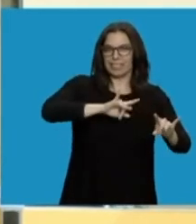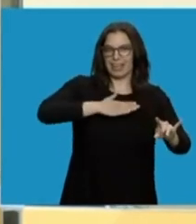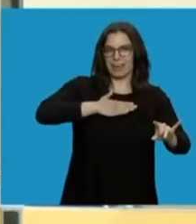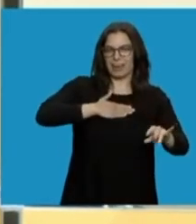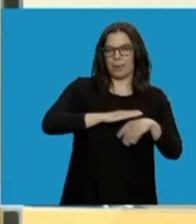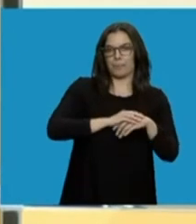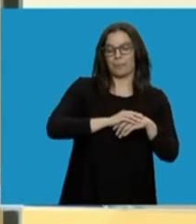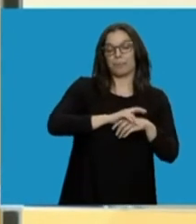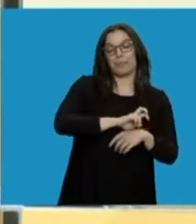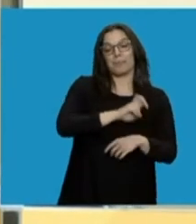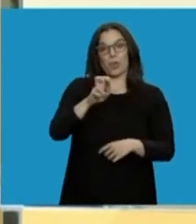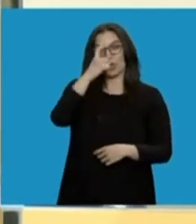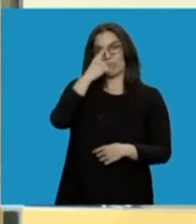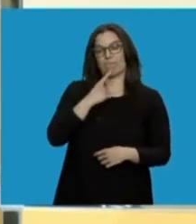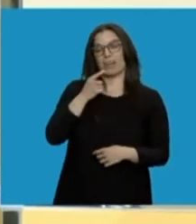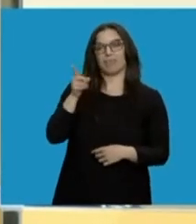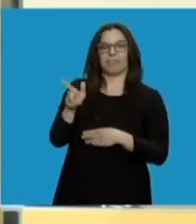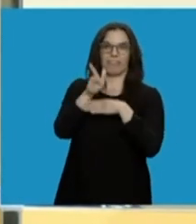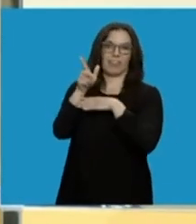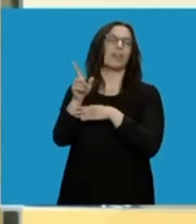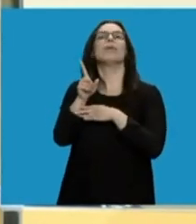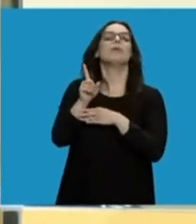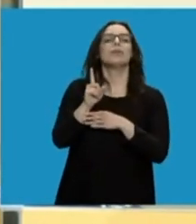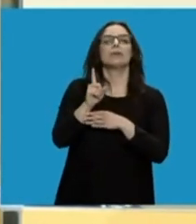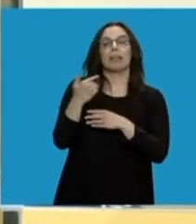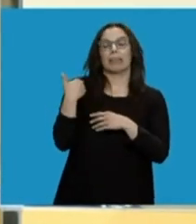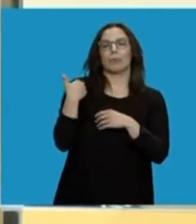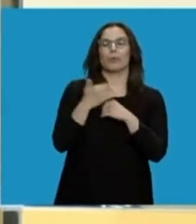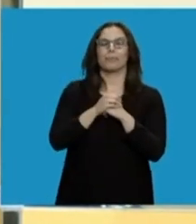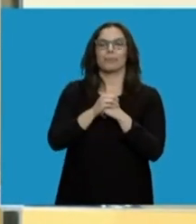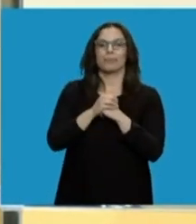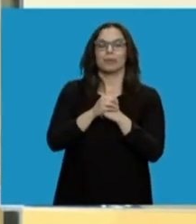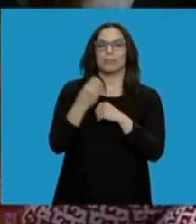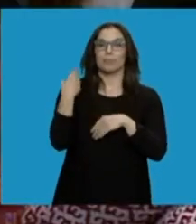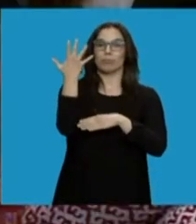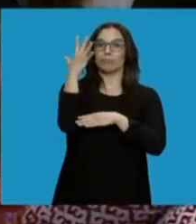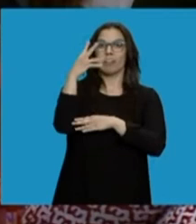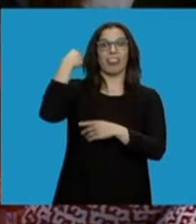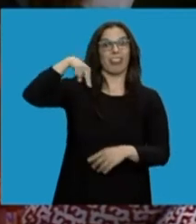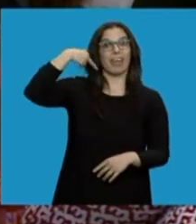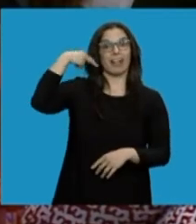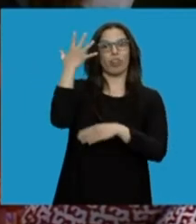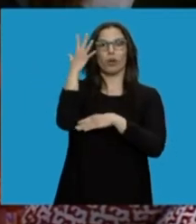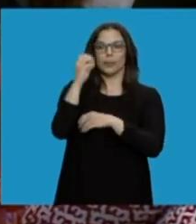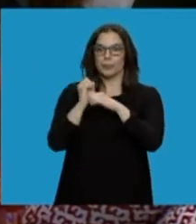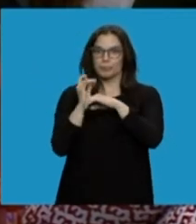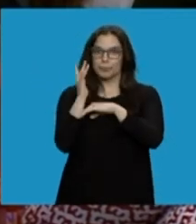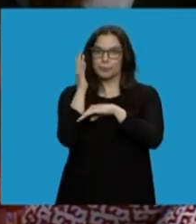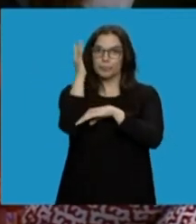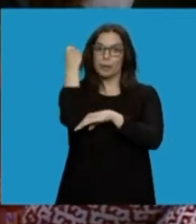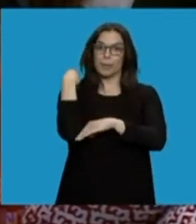reciente, no aparece en estos reportajes, porque, como digo, son reportajes más recientes, es la de un cerezo que florece en el fondo de uno de los